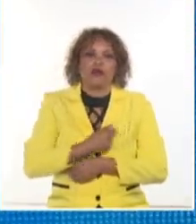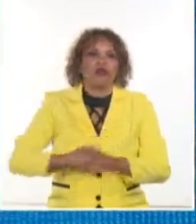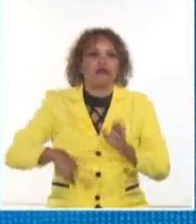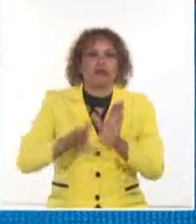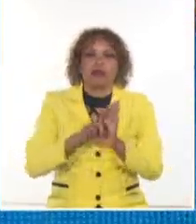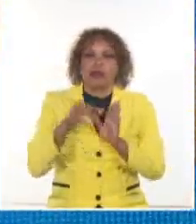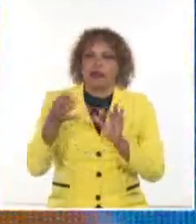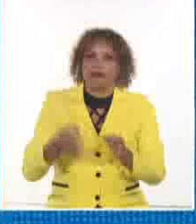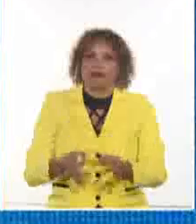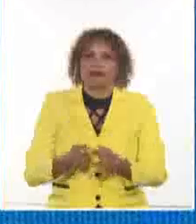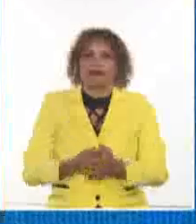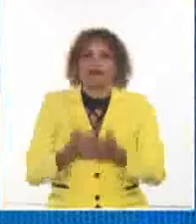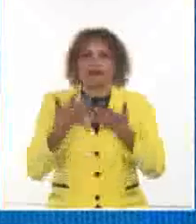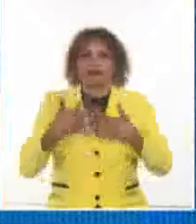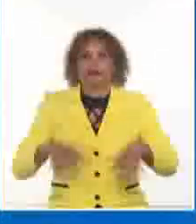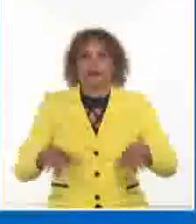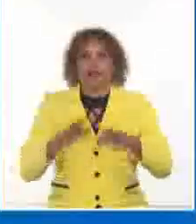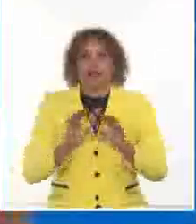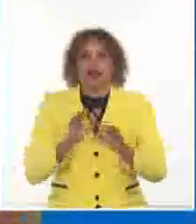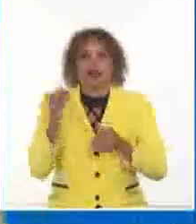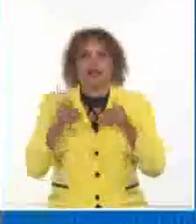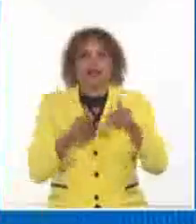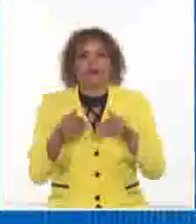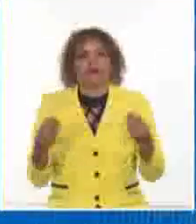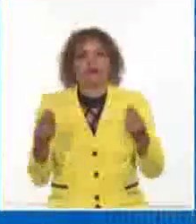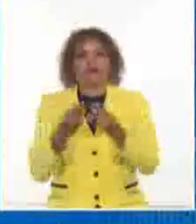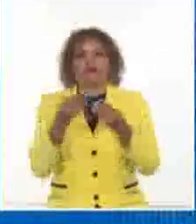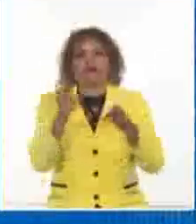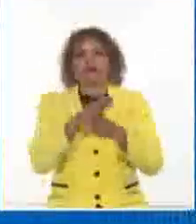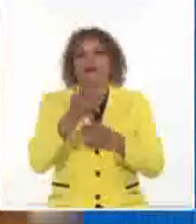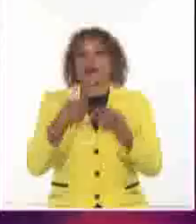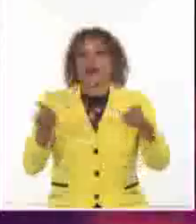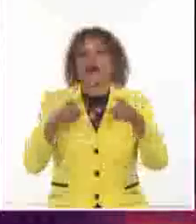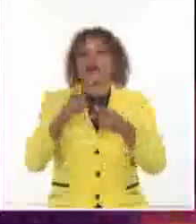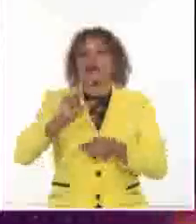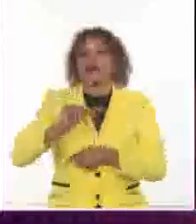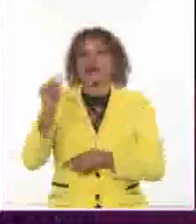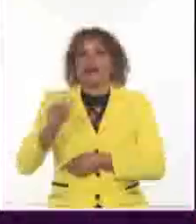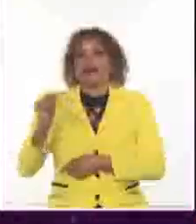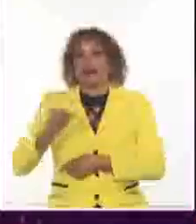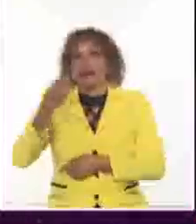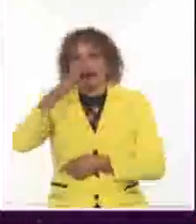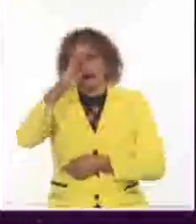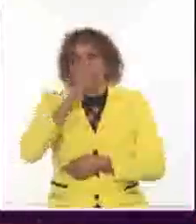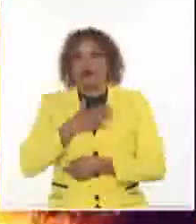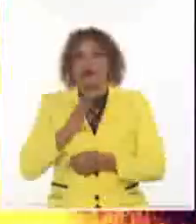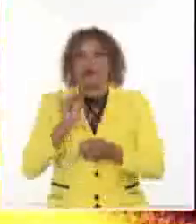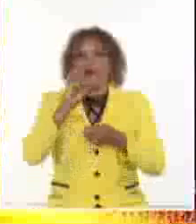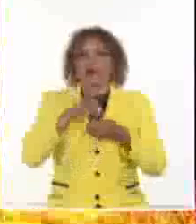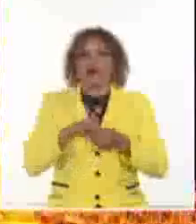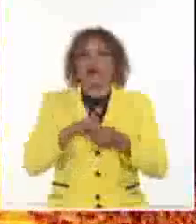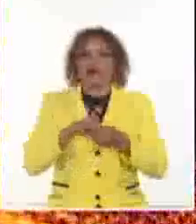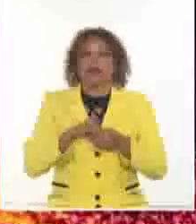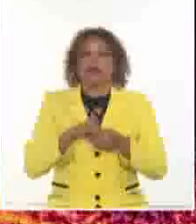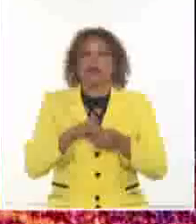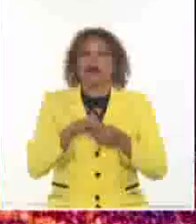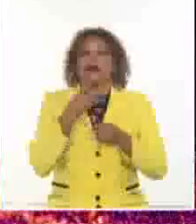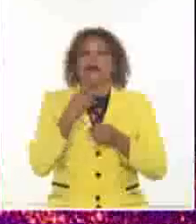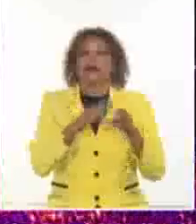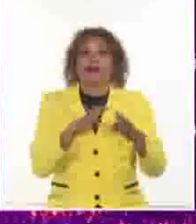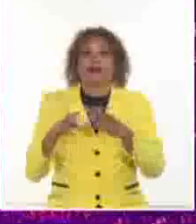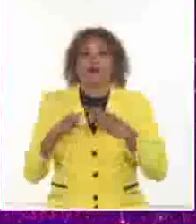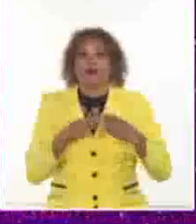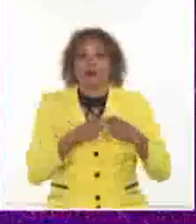gala dirigida por Efraín Sabás unió a notables artistas cubanos y a integrantes de la comunidad LGBTIQ+. Fue